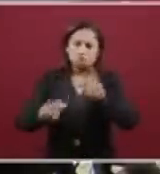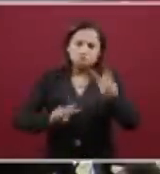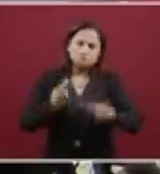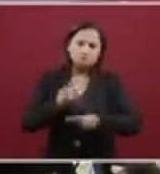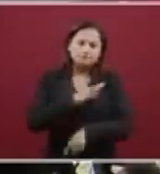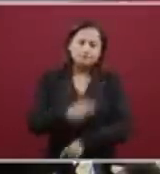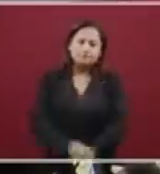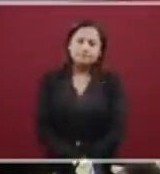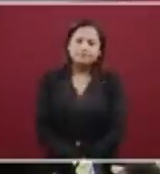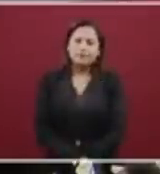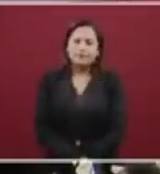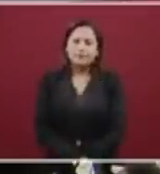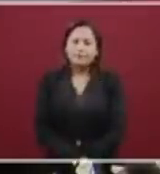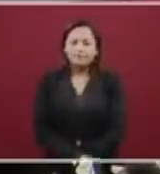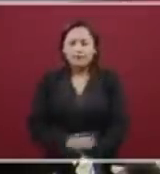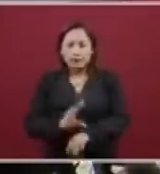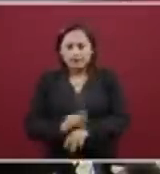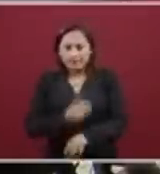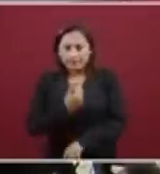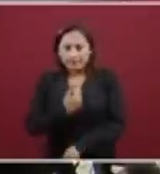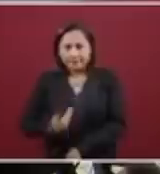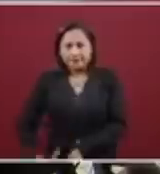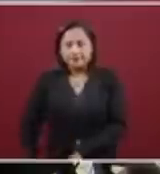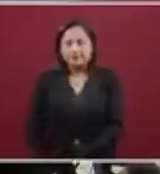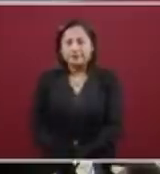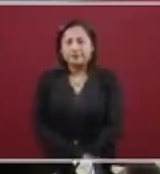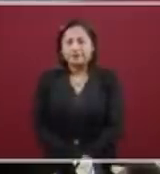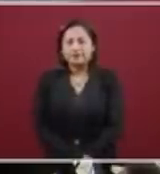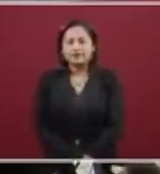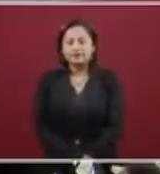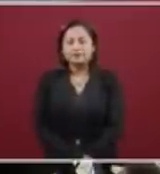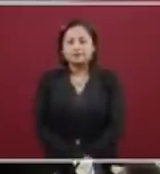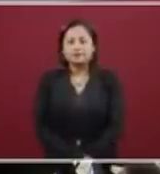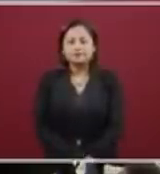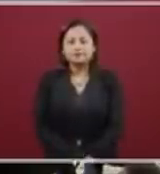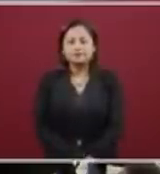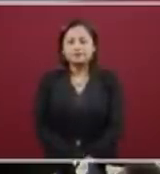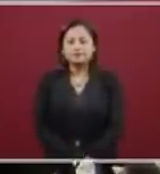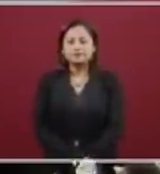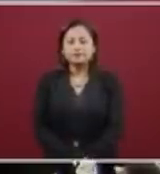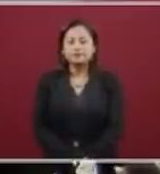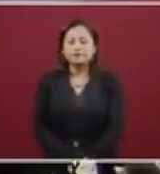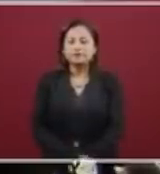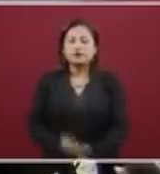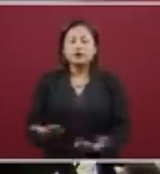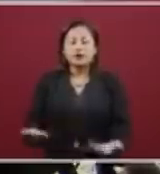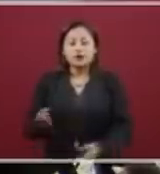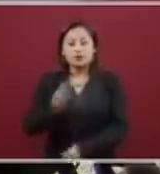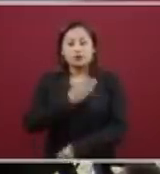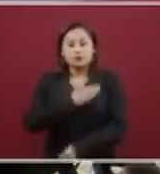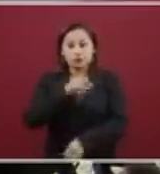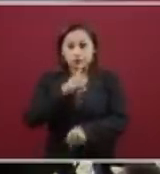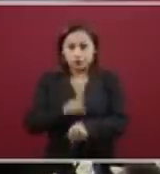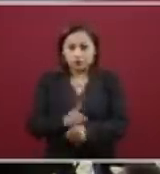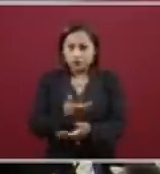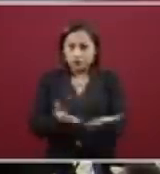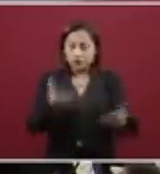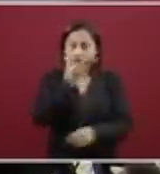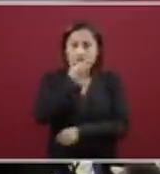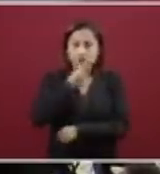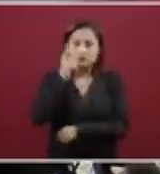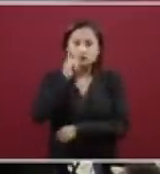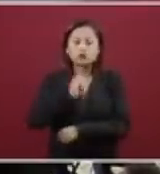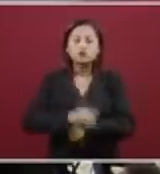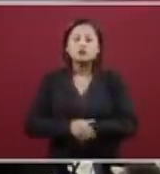con tu mismo señor presidente bien buenos días a todas ya todos el desarrollo de